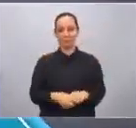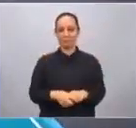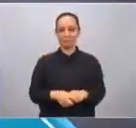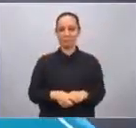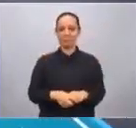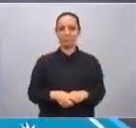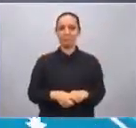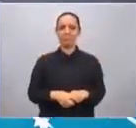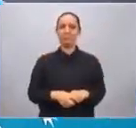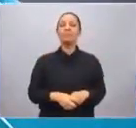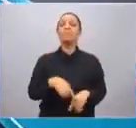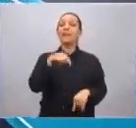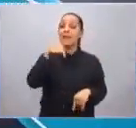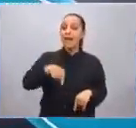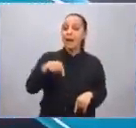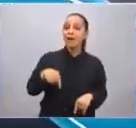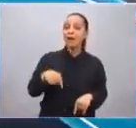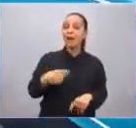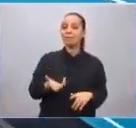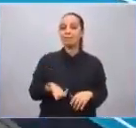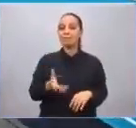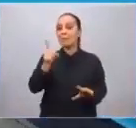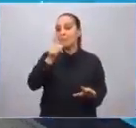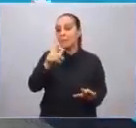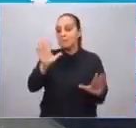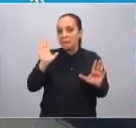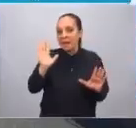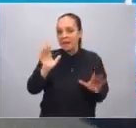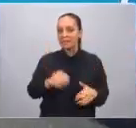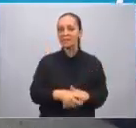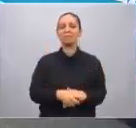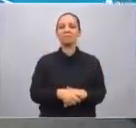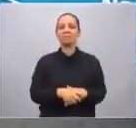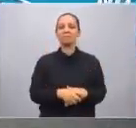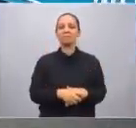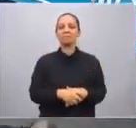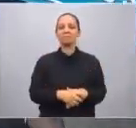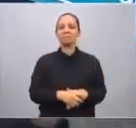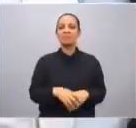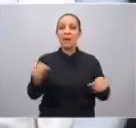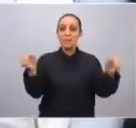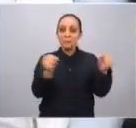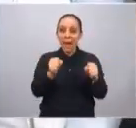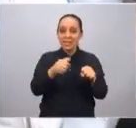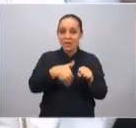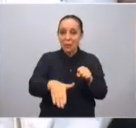Y ahora parece que ni siquiera se va a hacer en mayo.